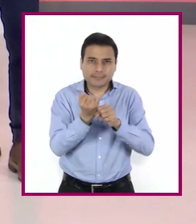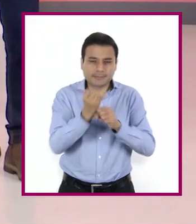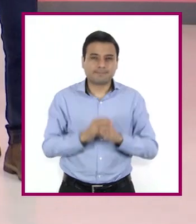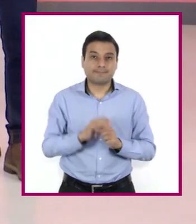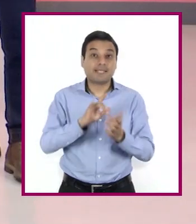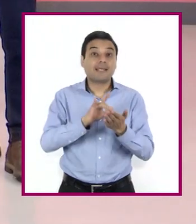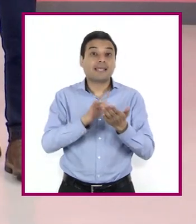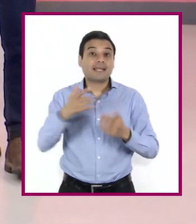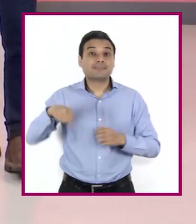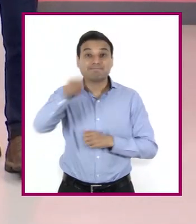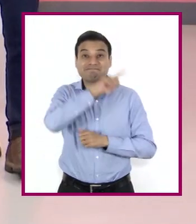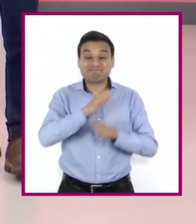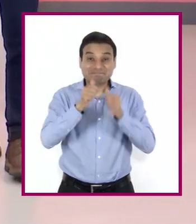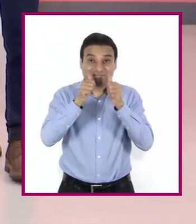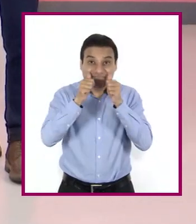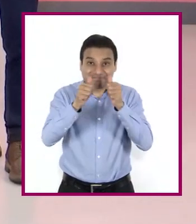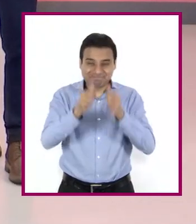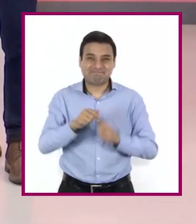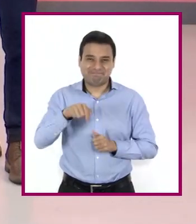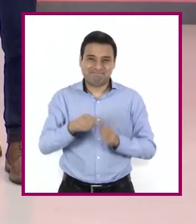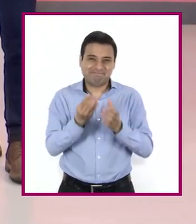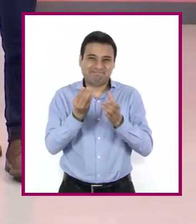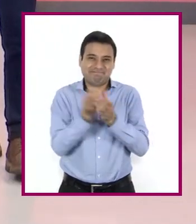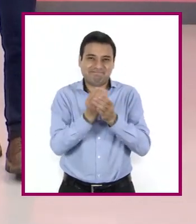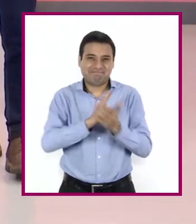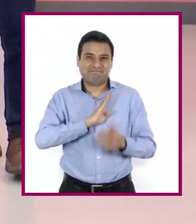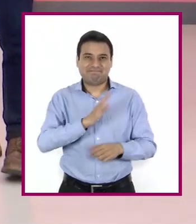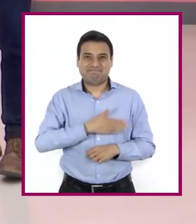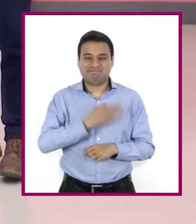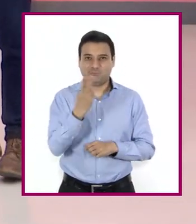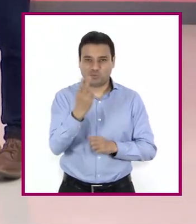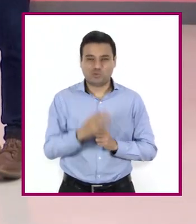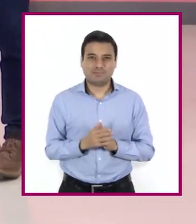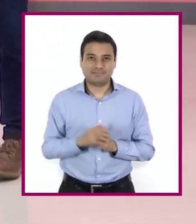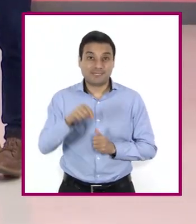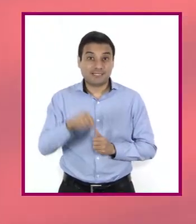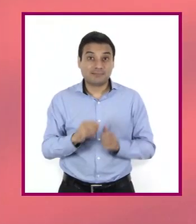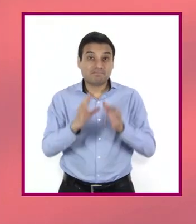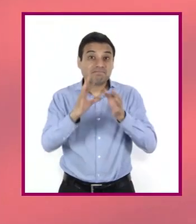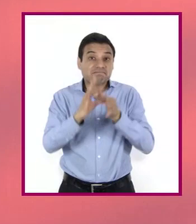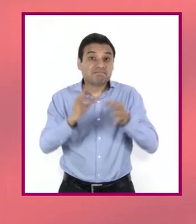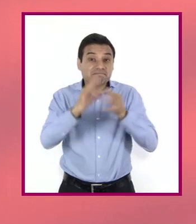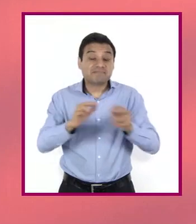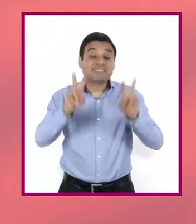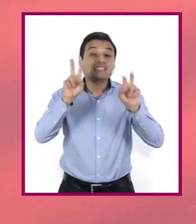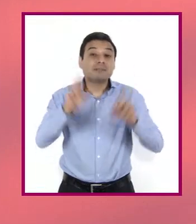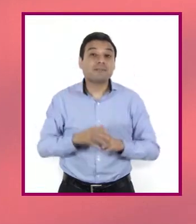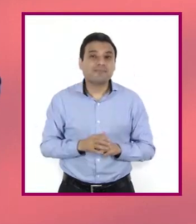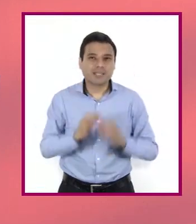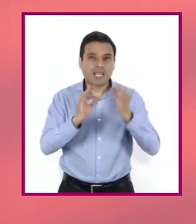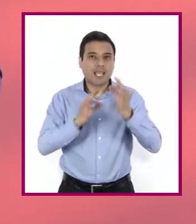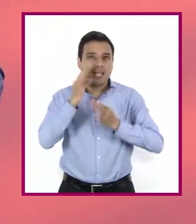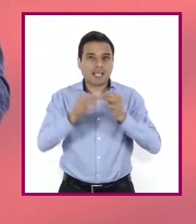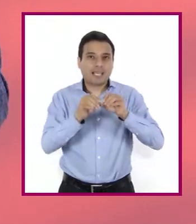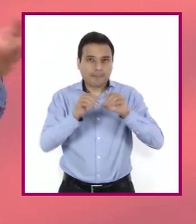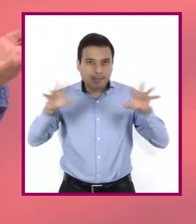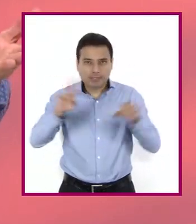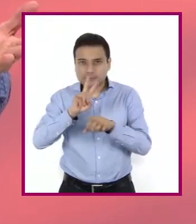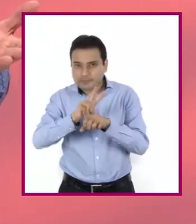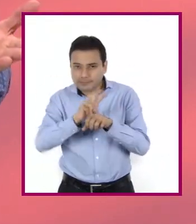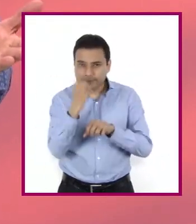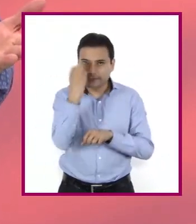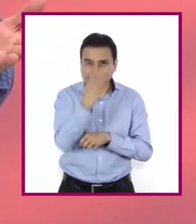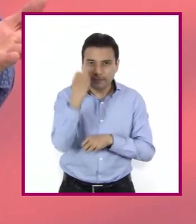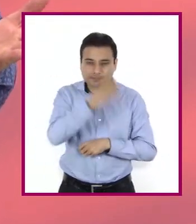Gracias por compartir con nosotros esta sesión de Lengua Materna 2, en la que hemos compartido sobre campañas en seguimiento.